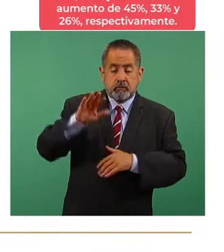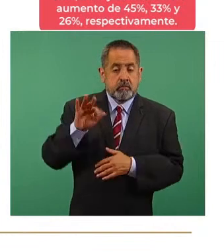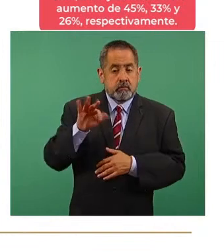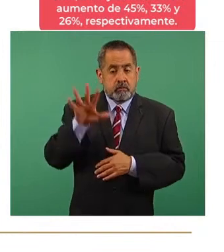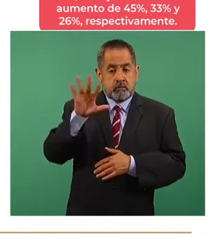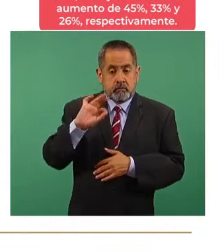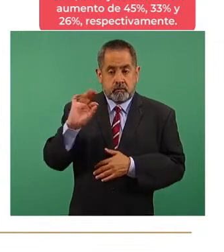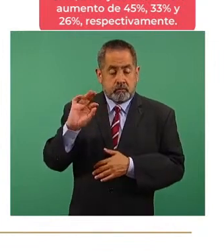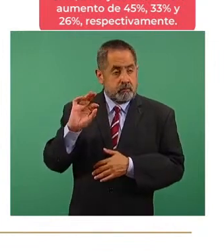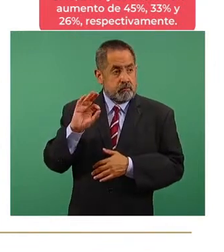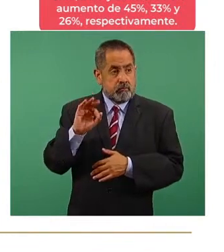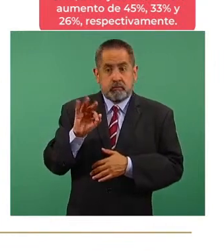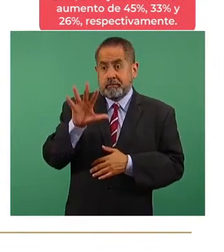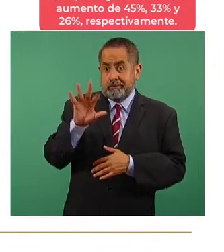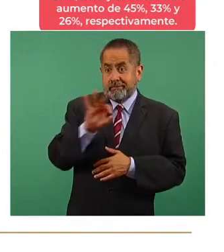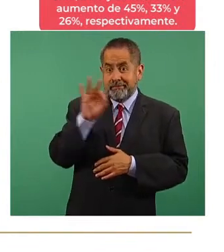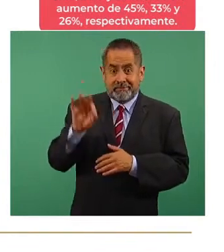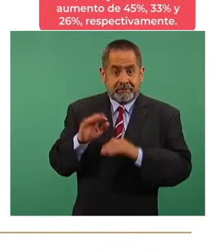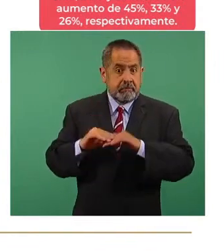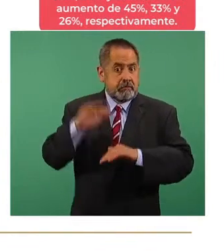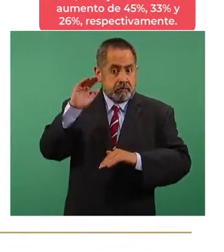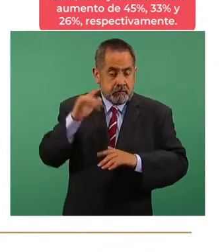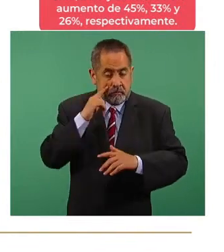45% con respecto al 2018,